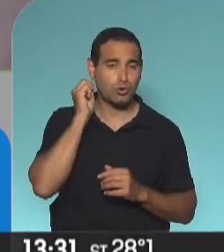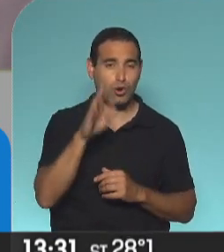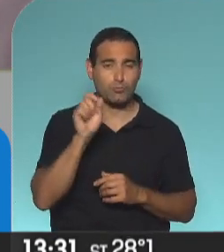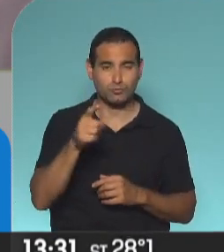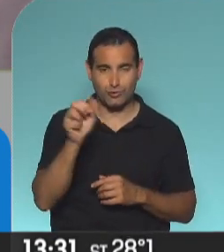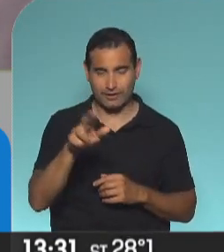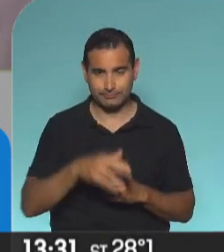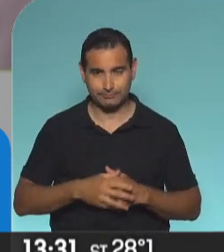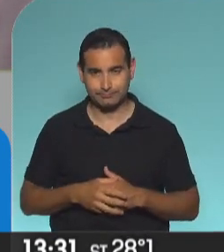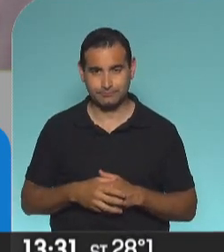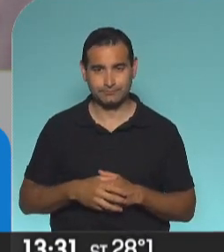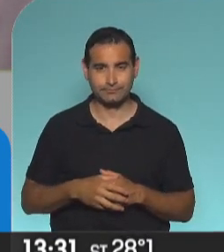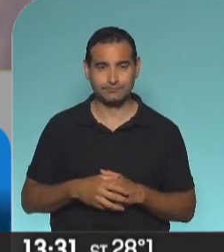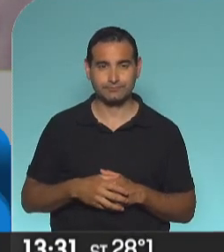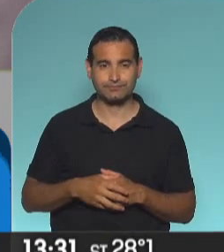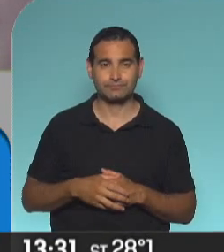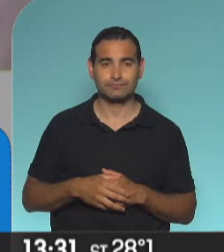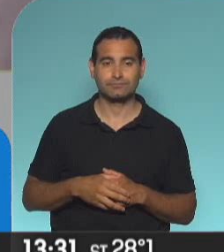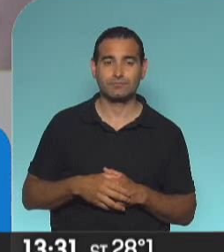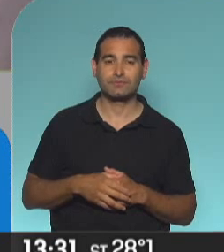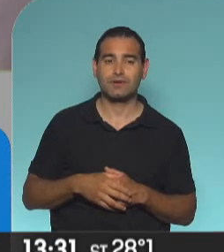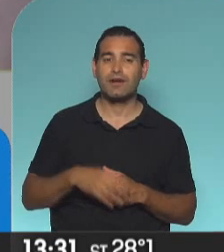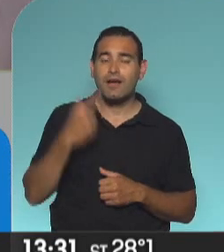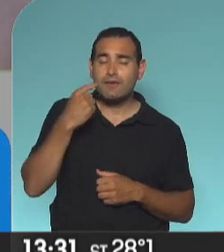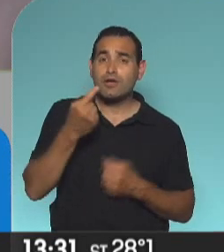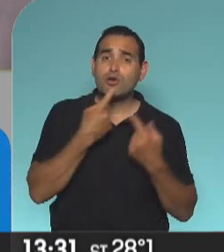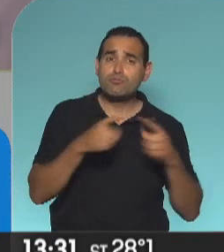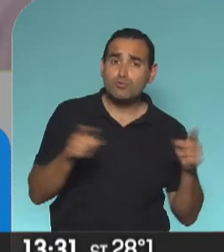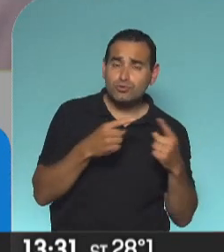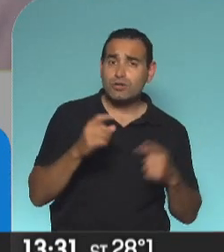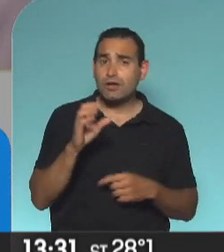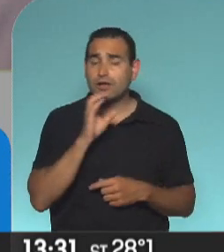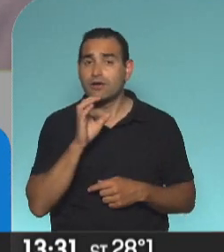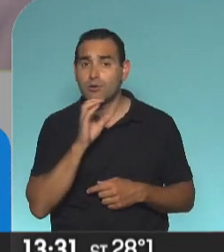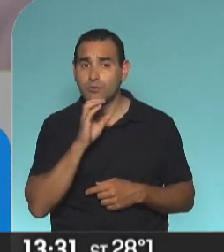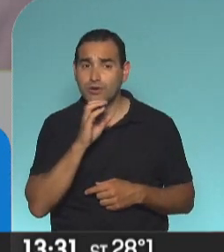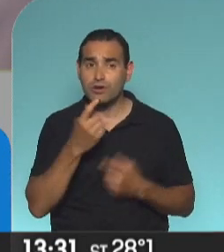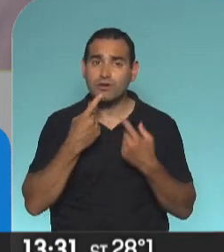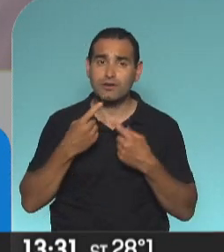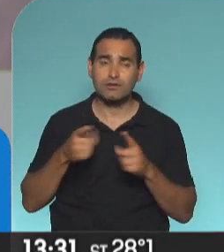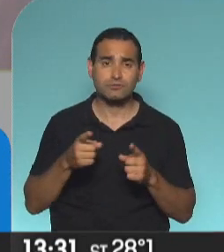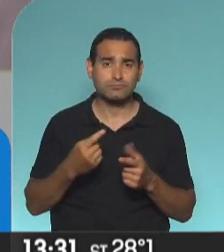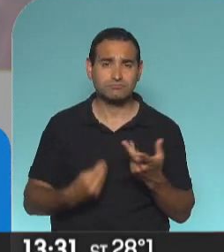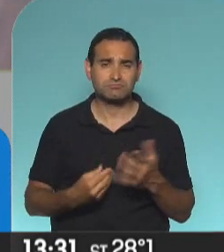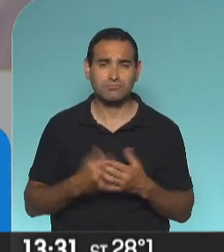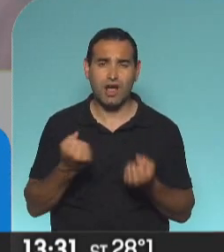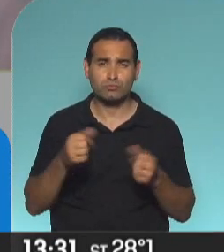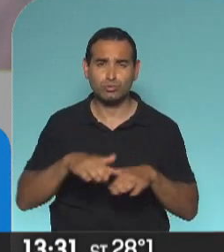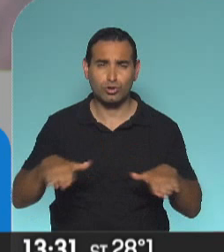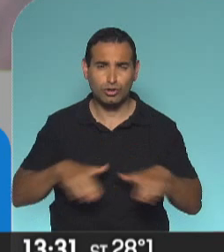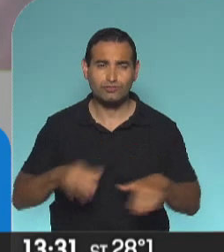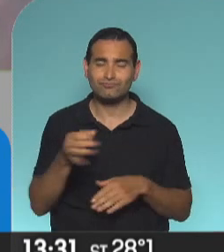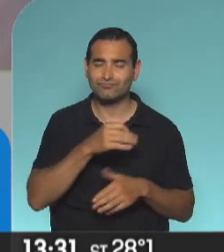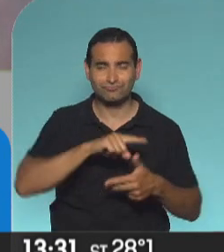www.vivamoscultura.buenosaires.gov.com.ar. Vamos ahora a un 3x1, a ver, música, humor y autoconcierto. Todo eso es lo